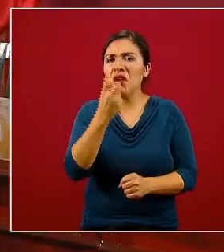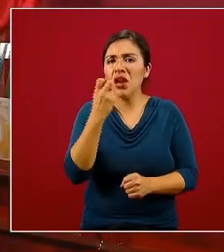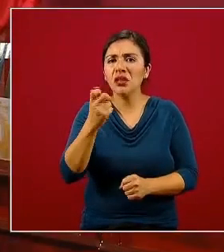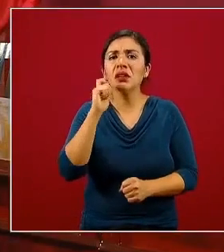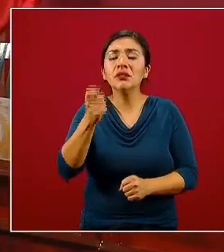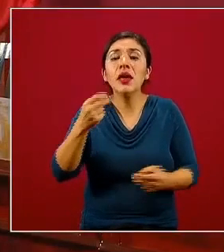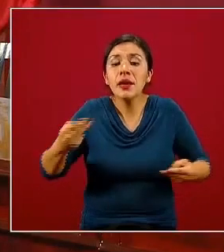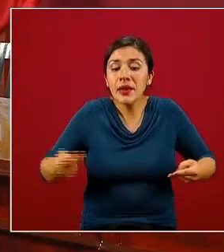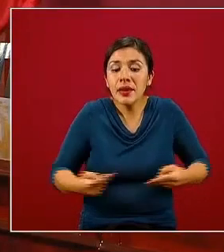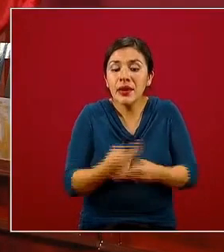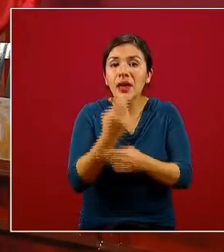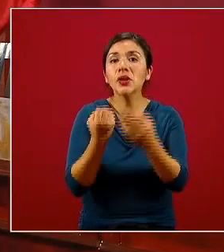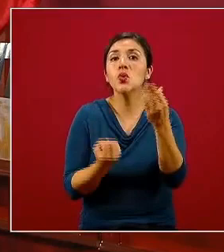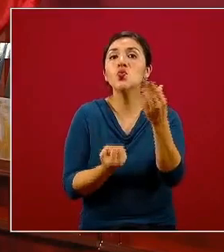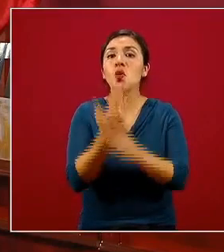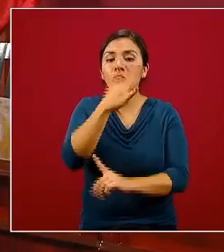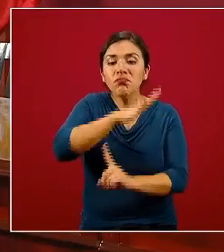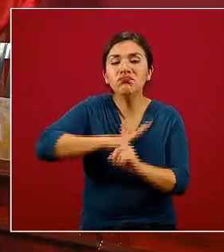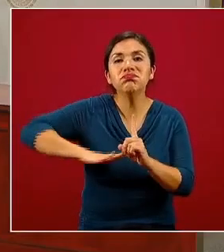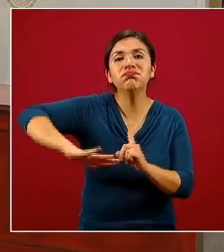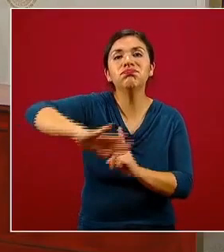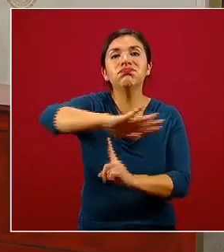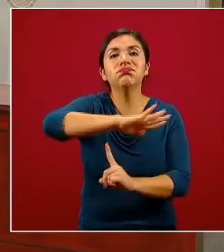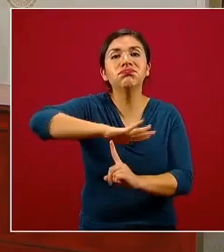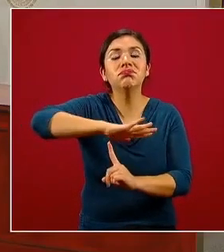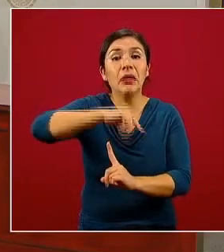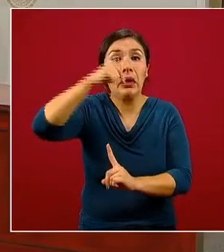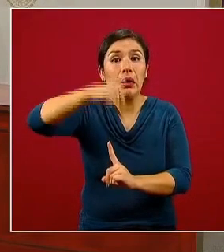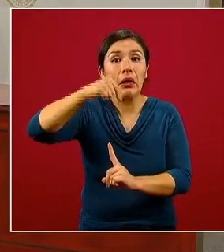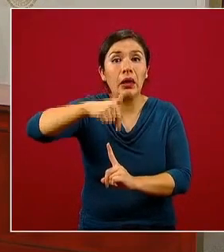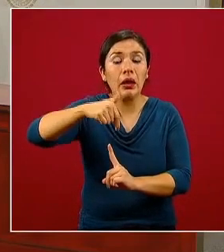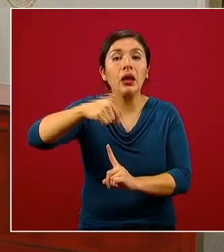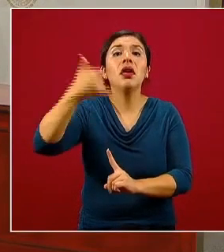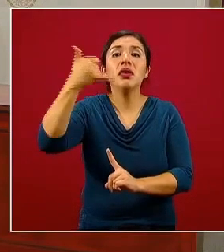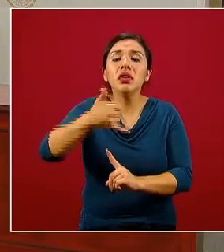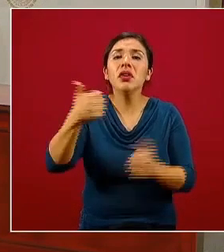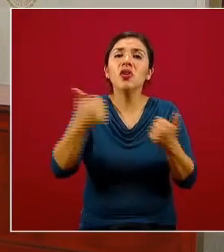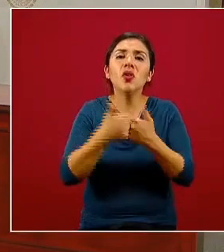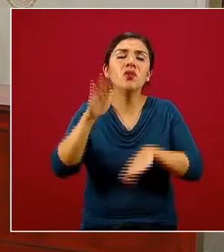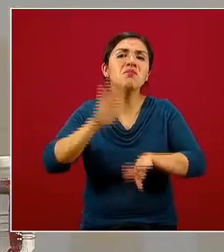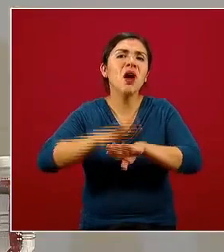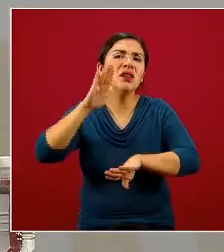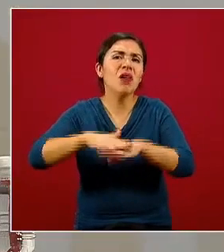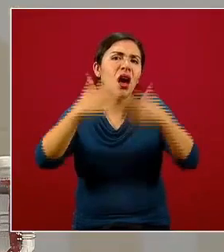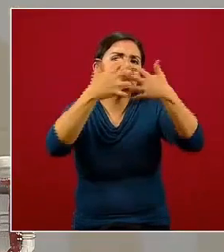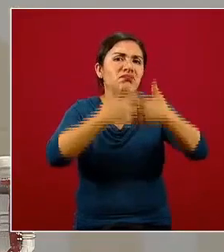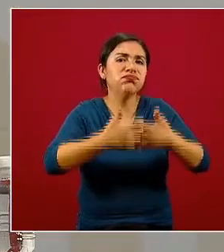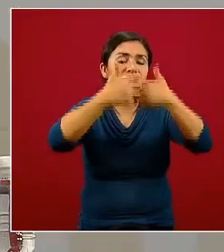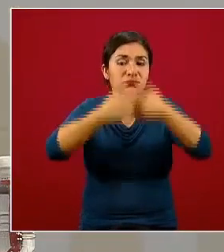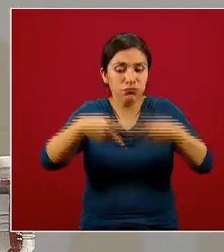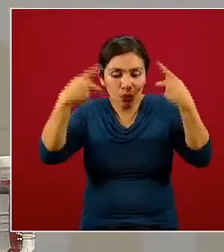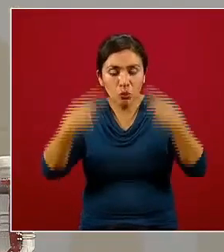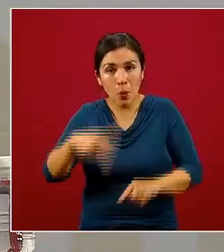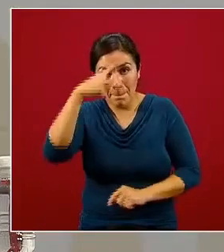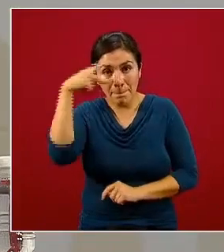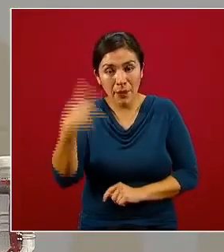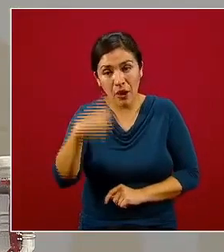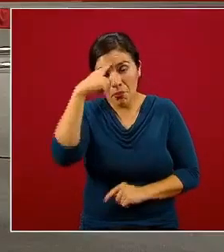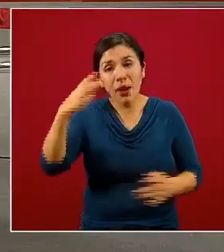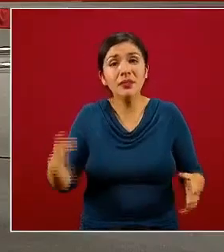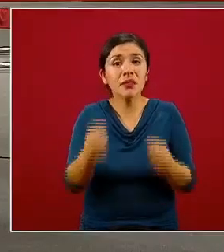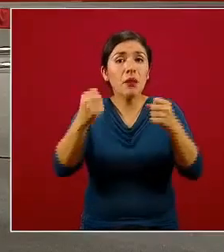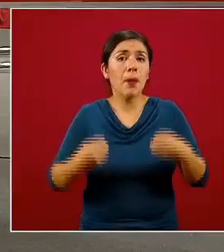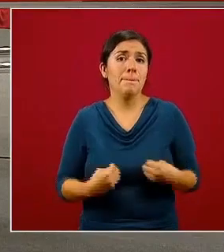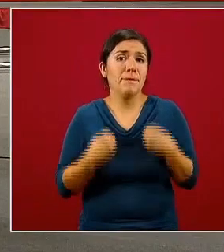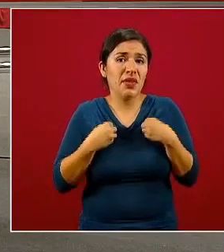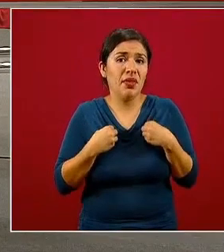el nacimiento de un ecosistema y de una serie de industrias nacionales que van a salvar vidas,